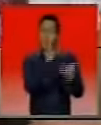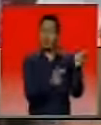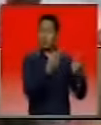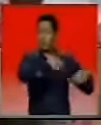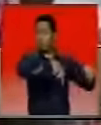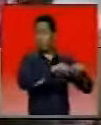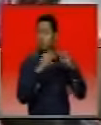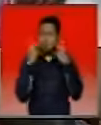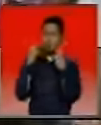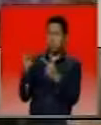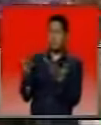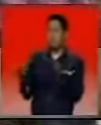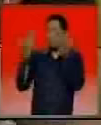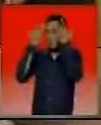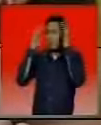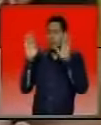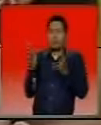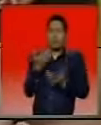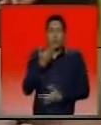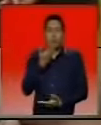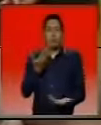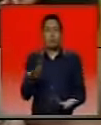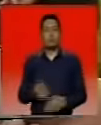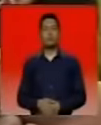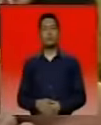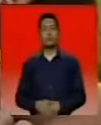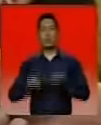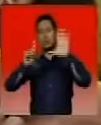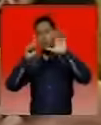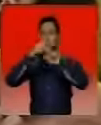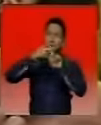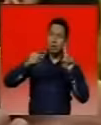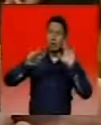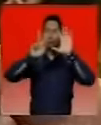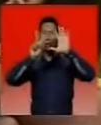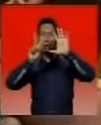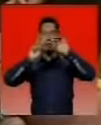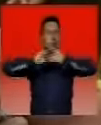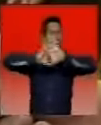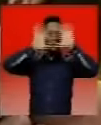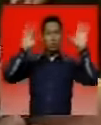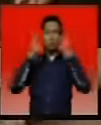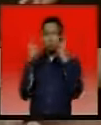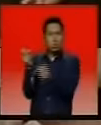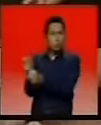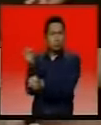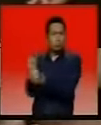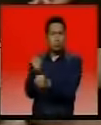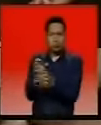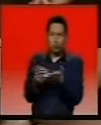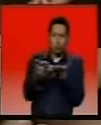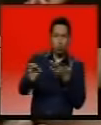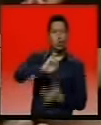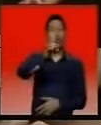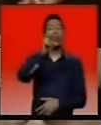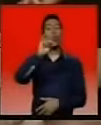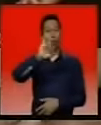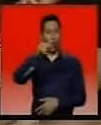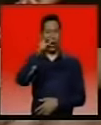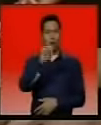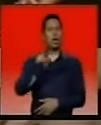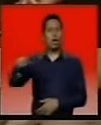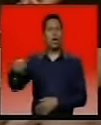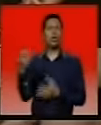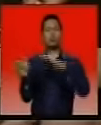sucedido. Ahora, de 6:30 a 7 de la mañana le vieron en el negocio de él en Juján. Sí, él tiene un negocio de